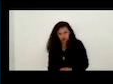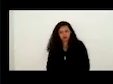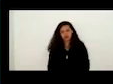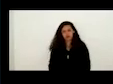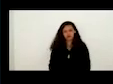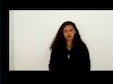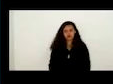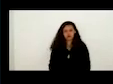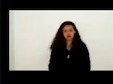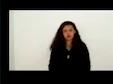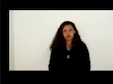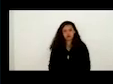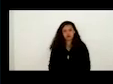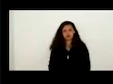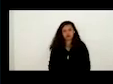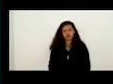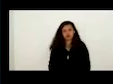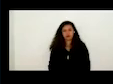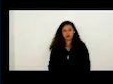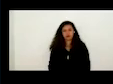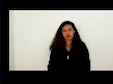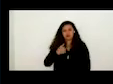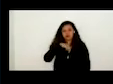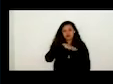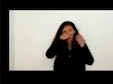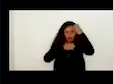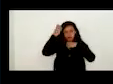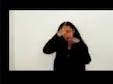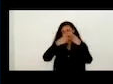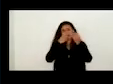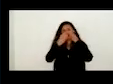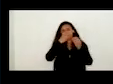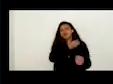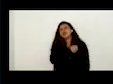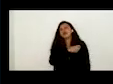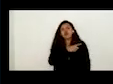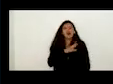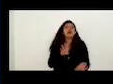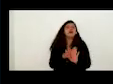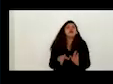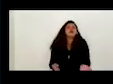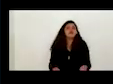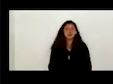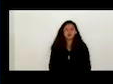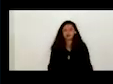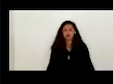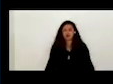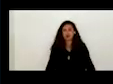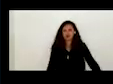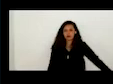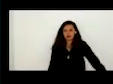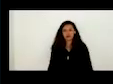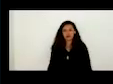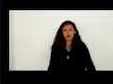¿Cómo podemos evaluar si estamos teniendo una alimentación saludable? Esta alimentación debe tener 6